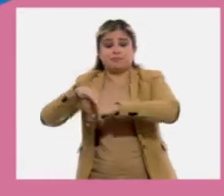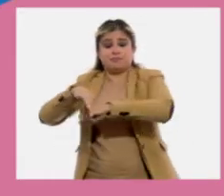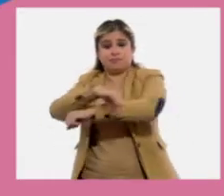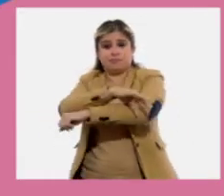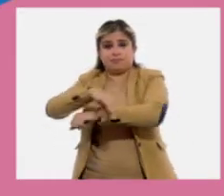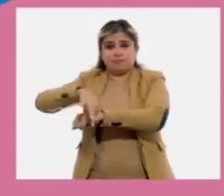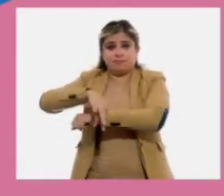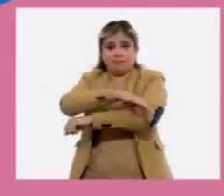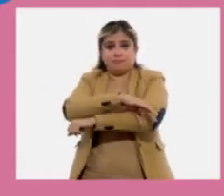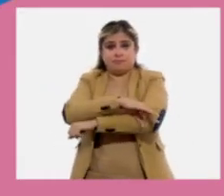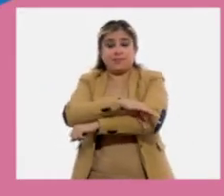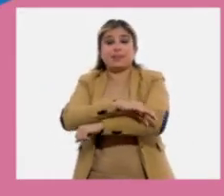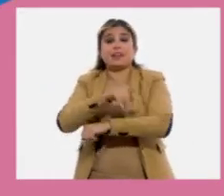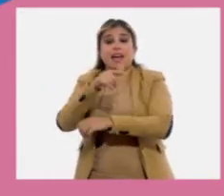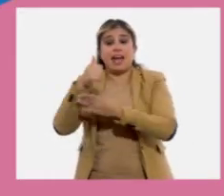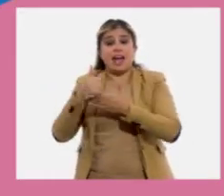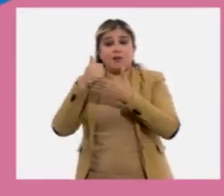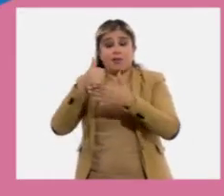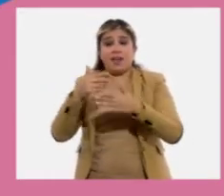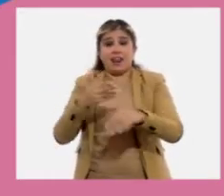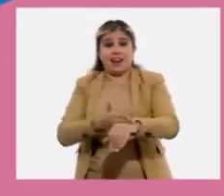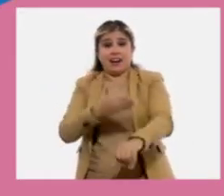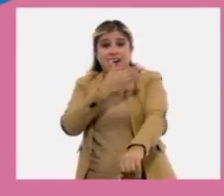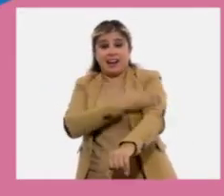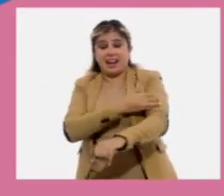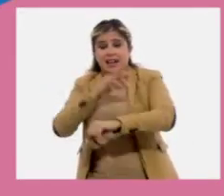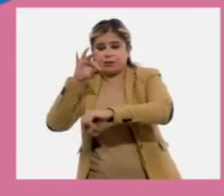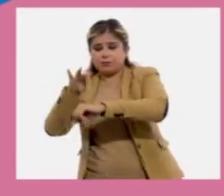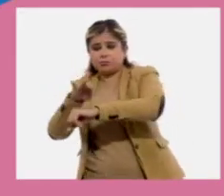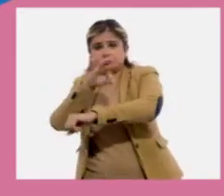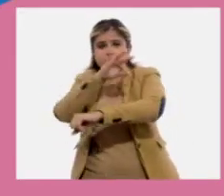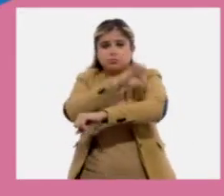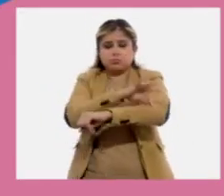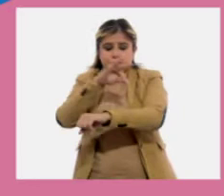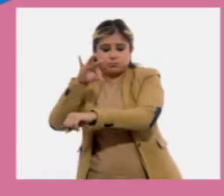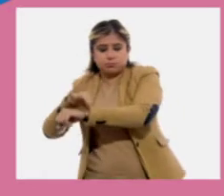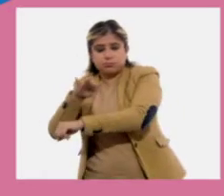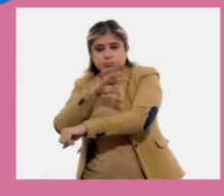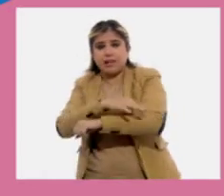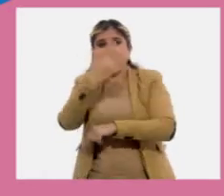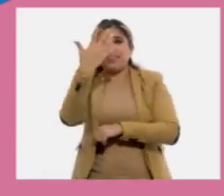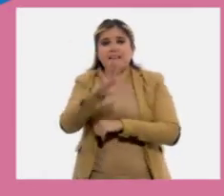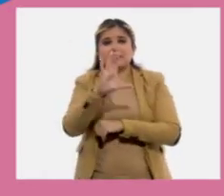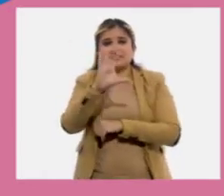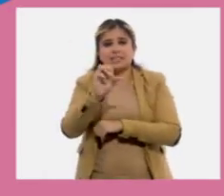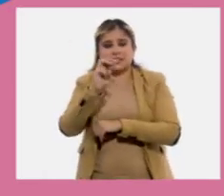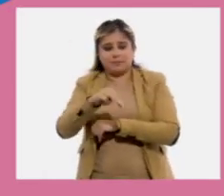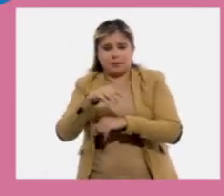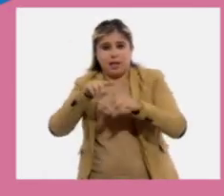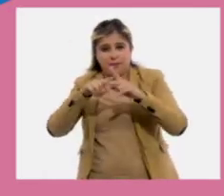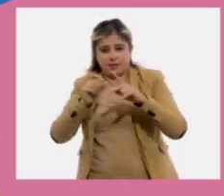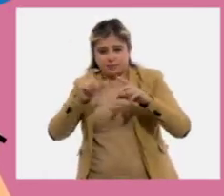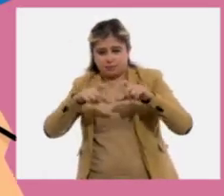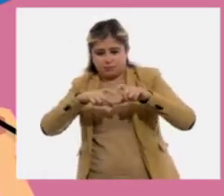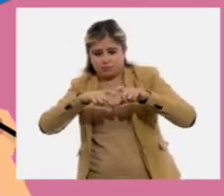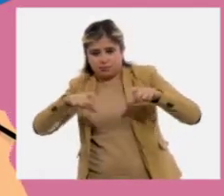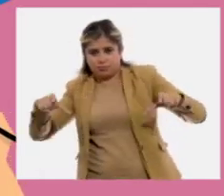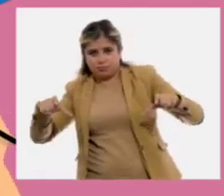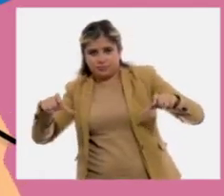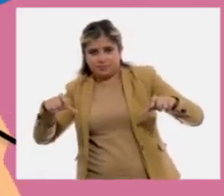plumón o la pluma y con ayuda de la regla 10 centímetros de largo, partiendo de abajo hacia